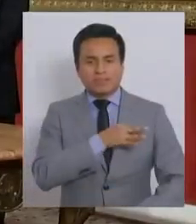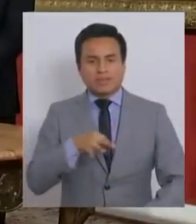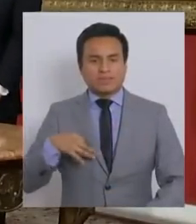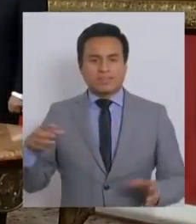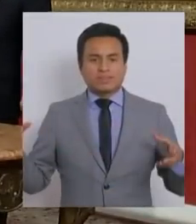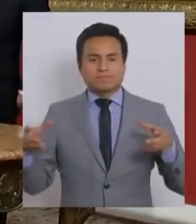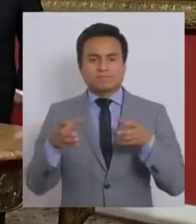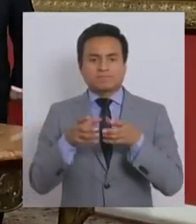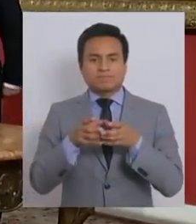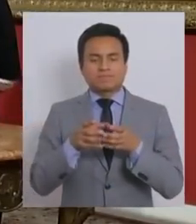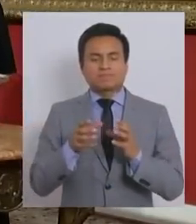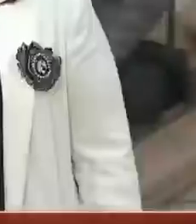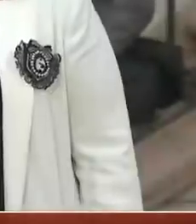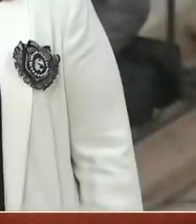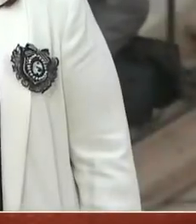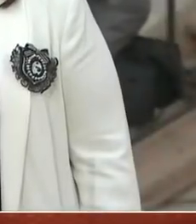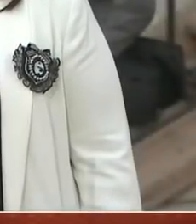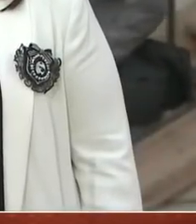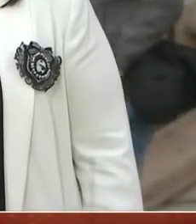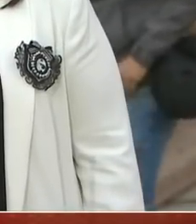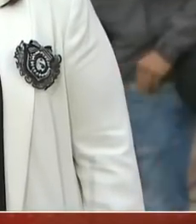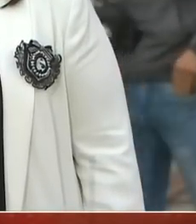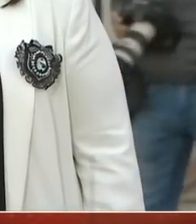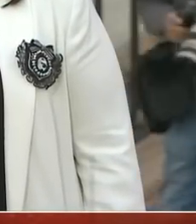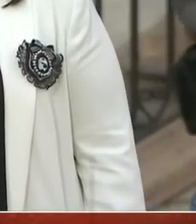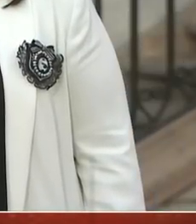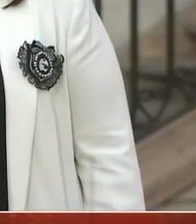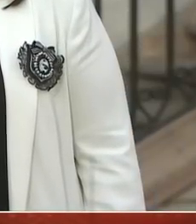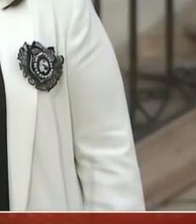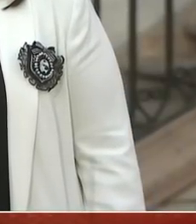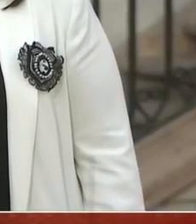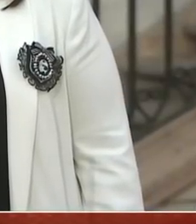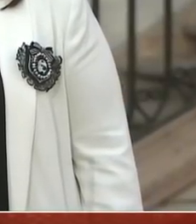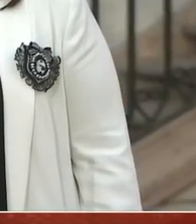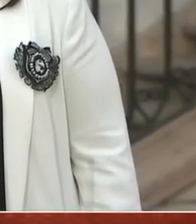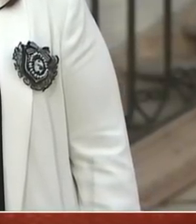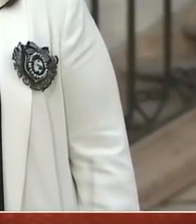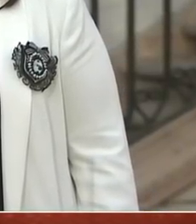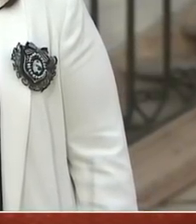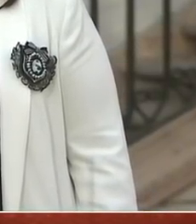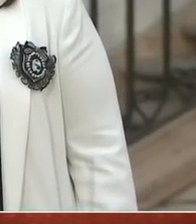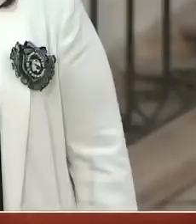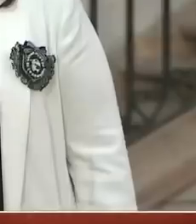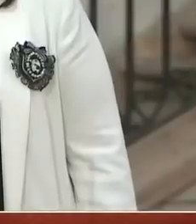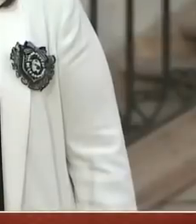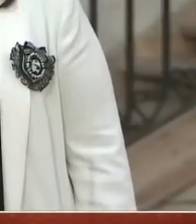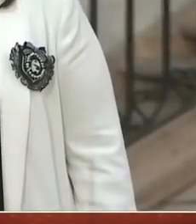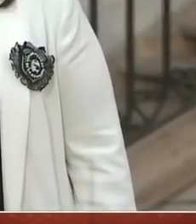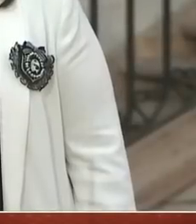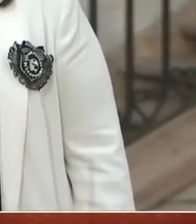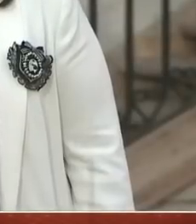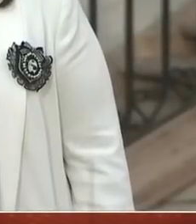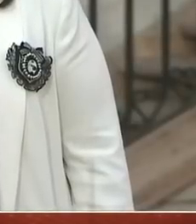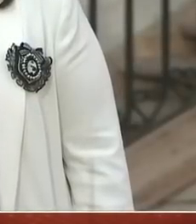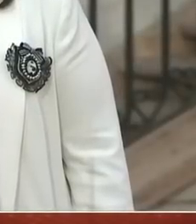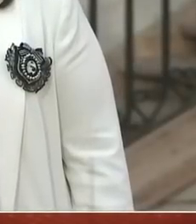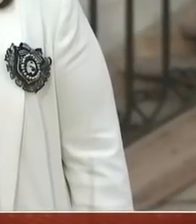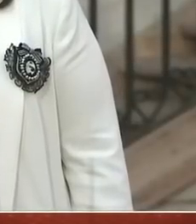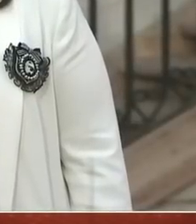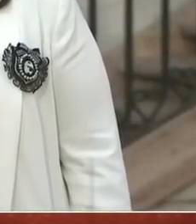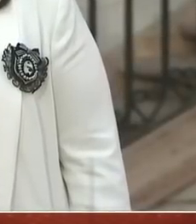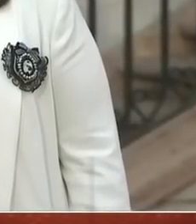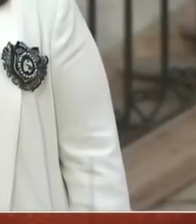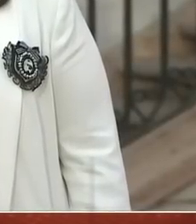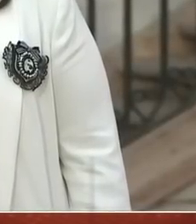que tiene que hacer el gobierno de ahora en adelante. Así que bueno, está hecho ya entonces ese nuevo integrante del